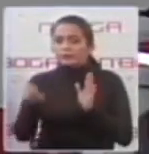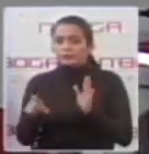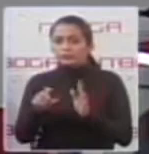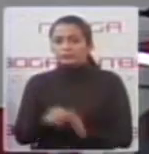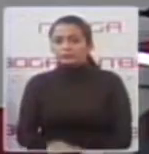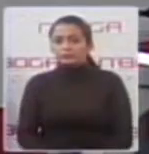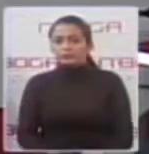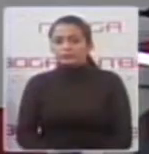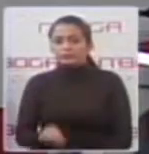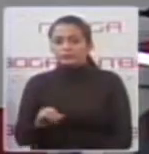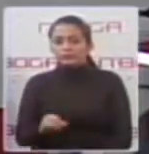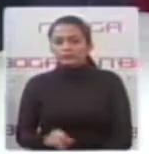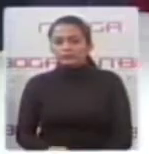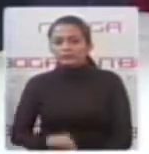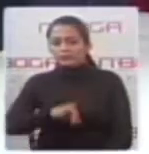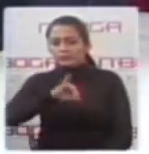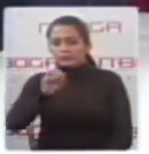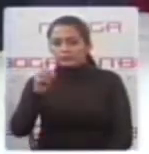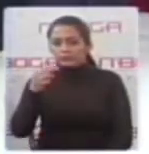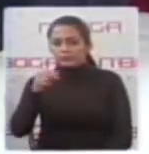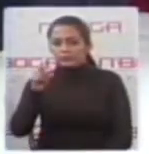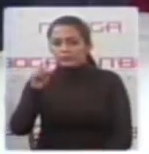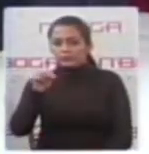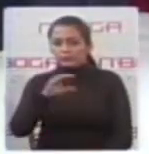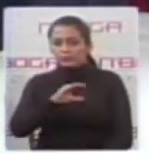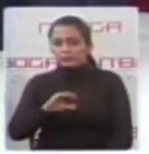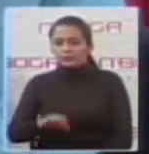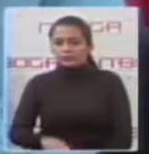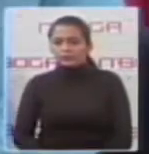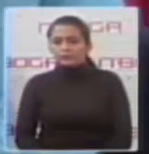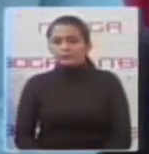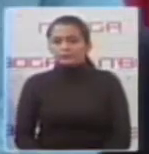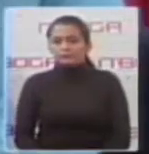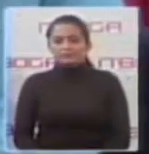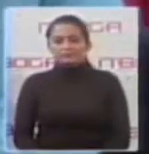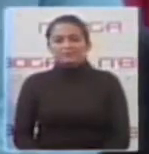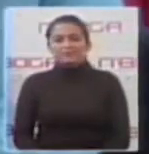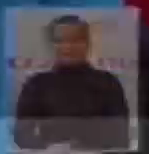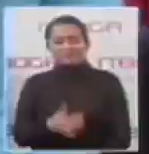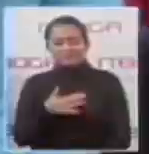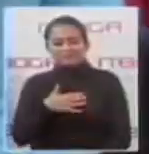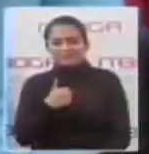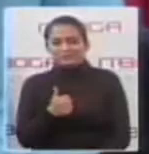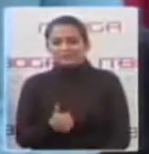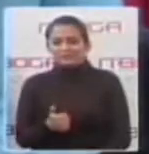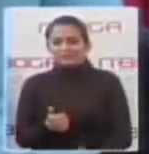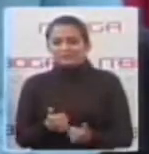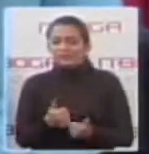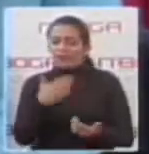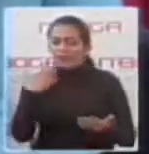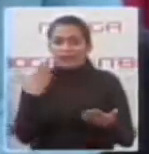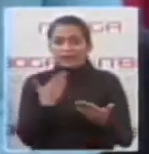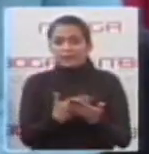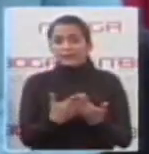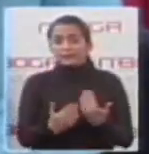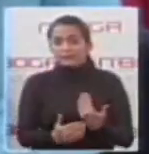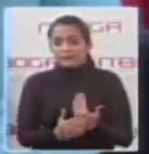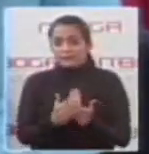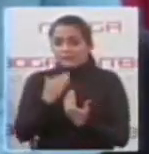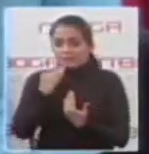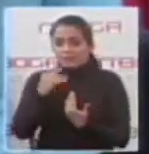vamos a dialogar sobre este importante tema. Bienvenido, ¿cómo está? Hola, María Antonieta, te agradezco mucho por la oportunidad